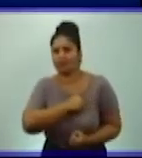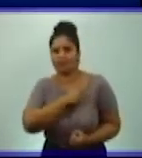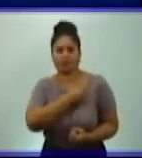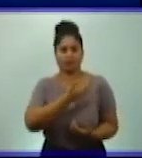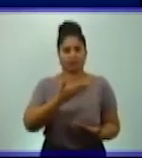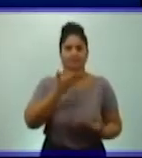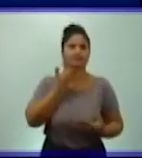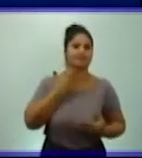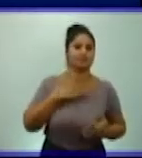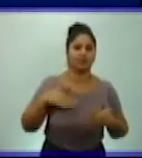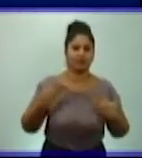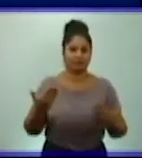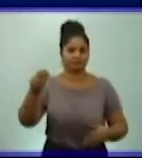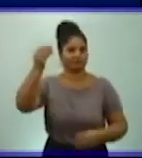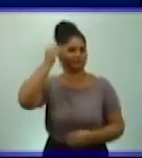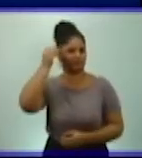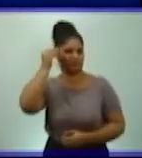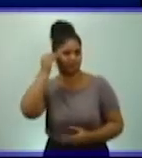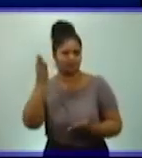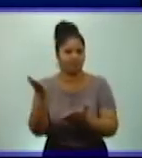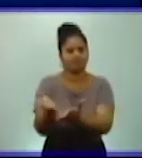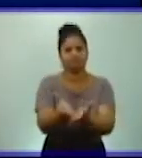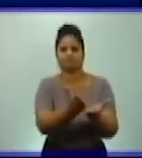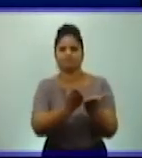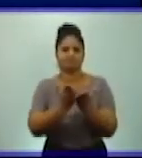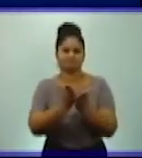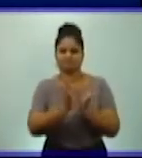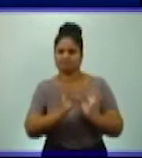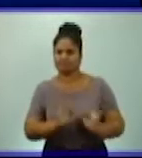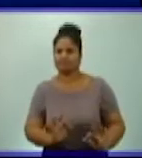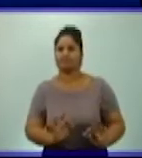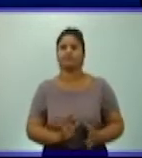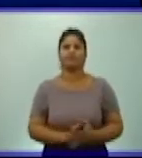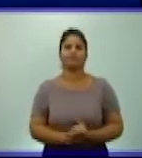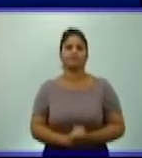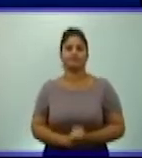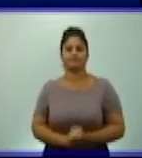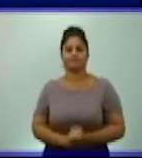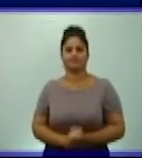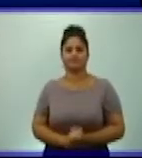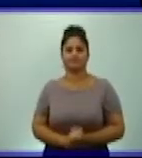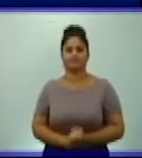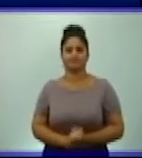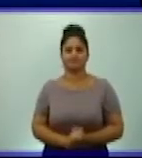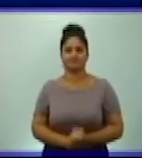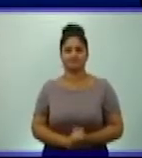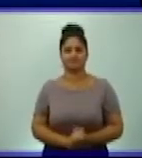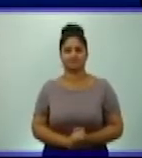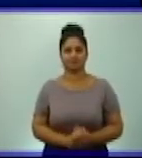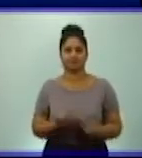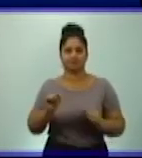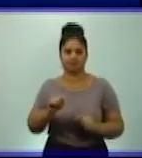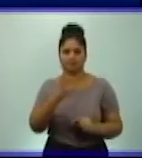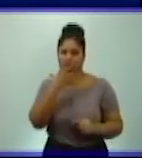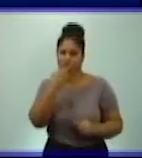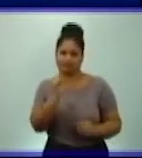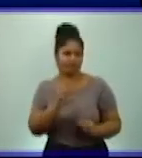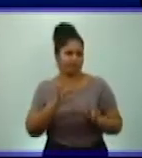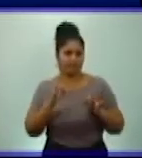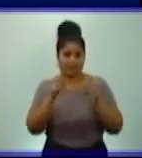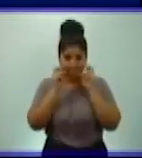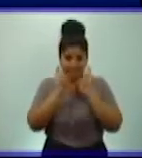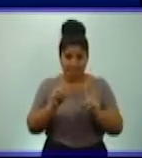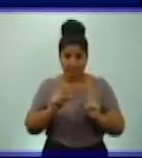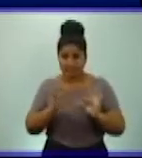ayudaba. Pero es el error, no hay que intentarlo, no hay que pensar, ya, porque realmente el amante todavía no